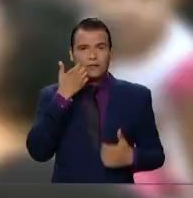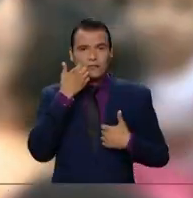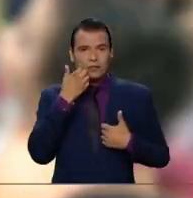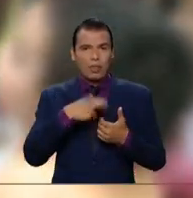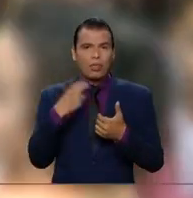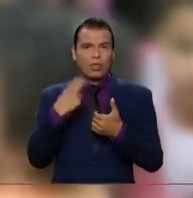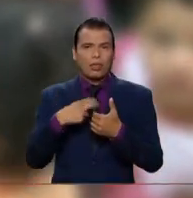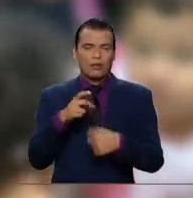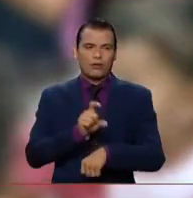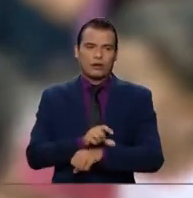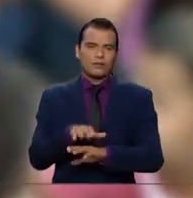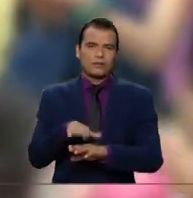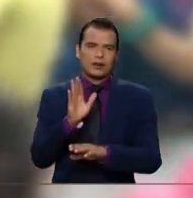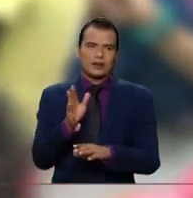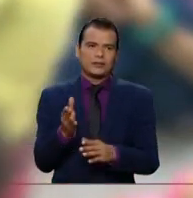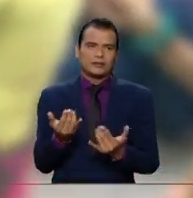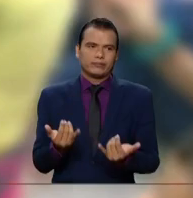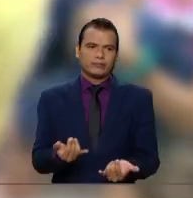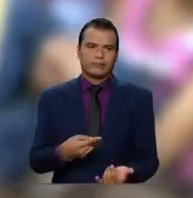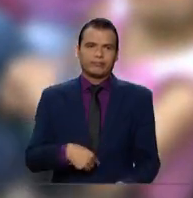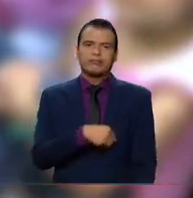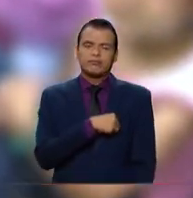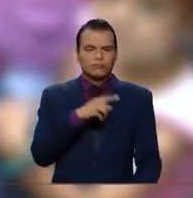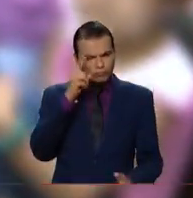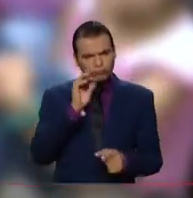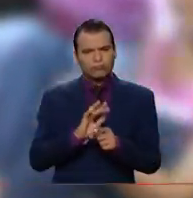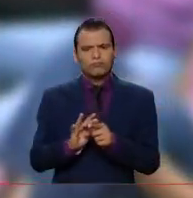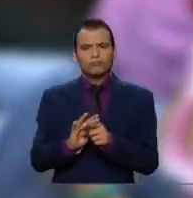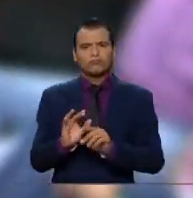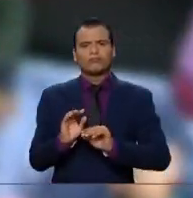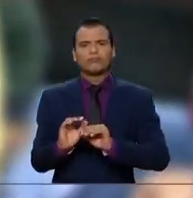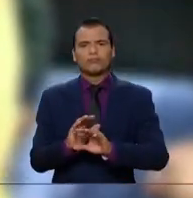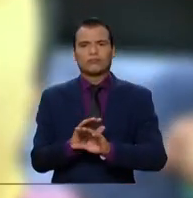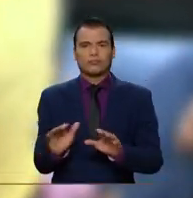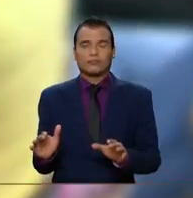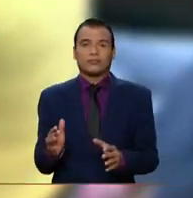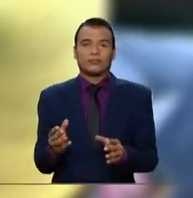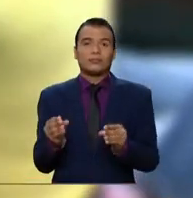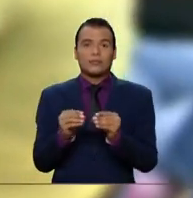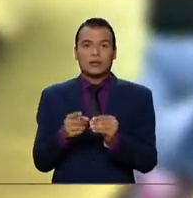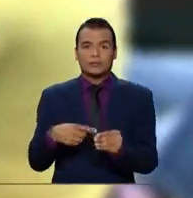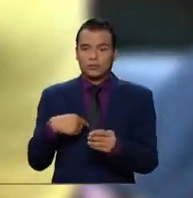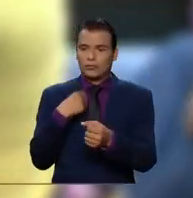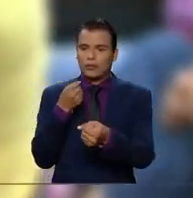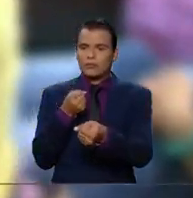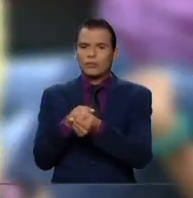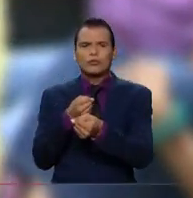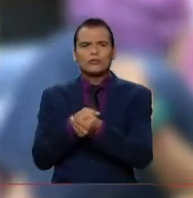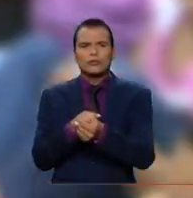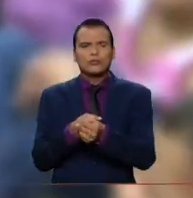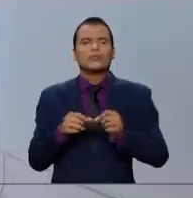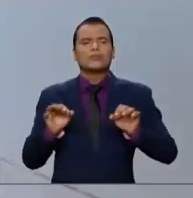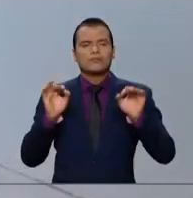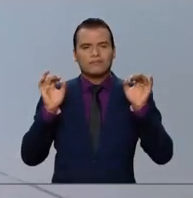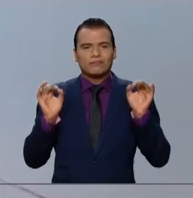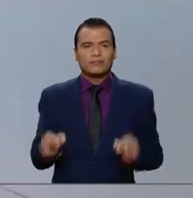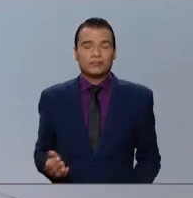grande. Darles mucha fe a estas familias porque eso es lo único que necesitan y el apoyo de todos nosotros, como lo están teniendo.